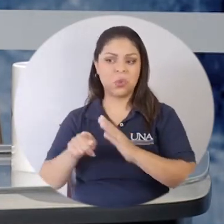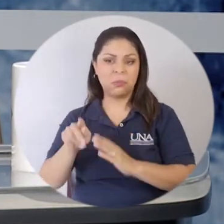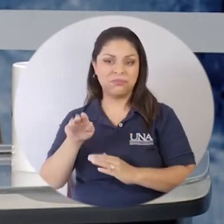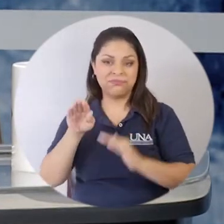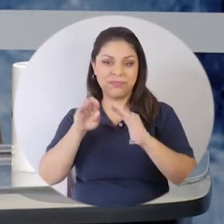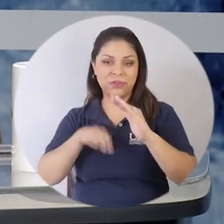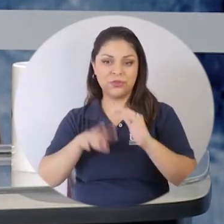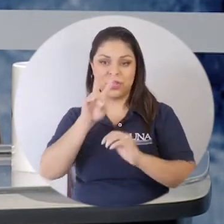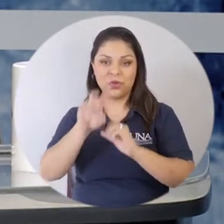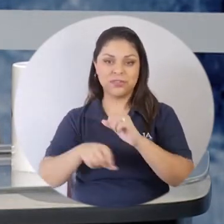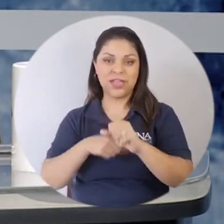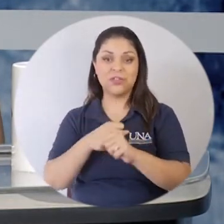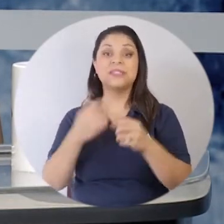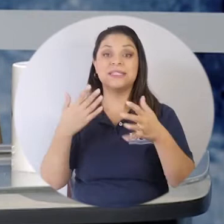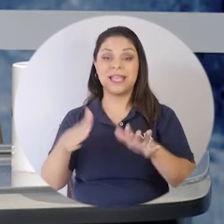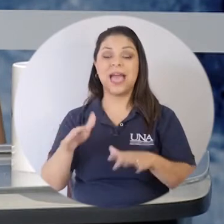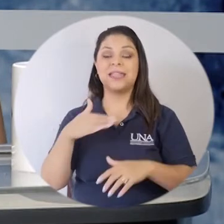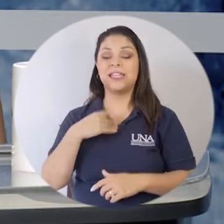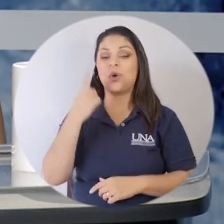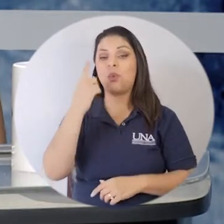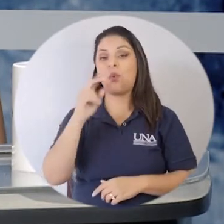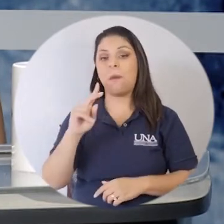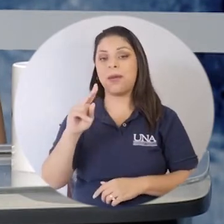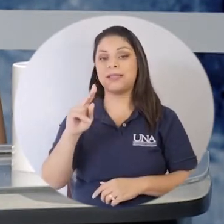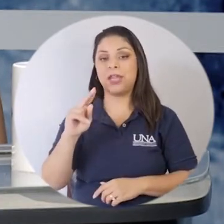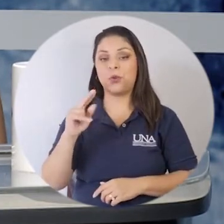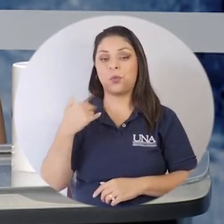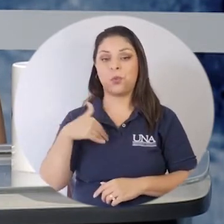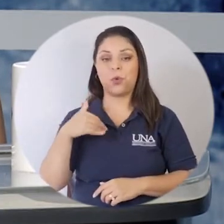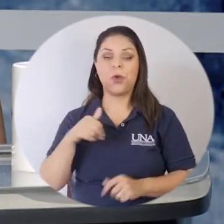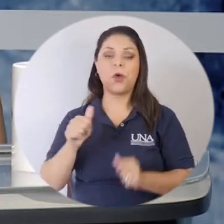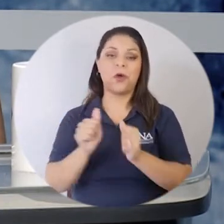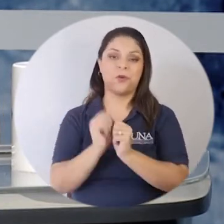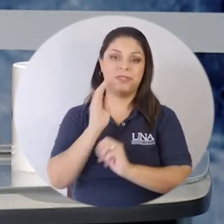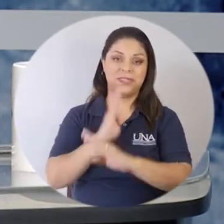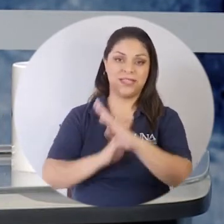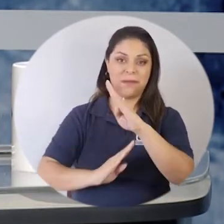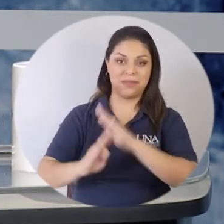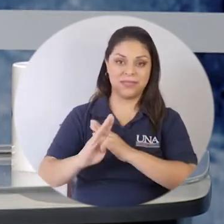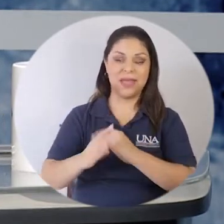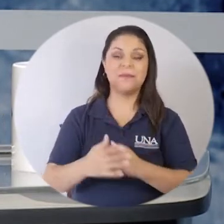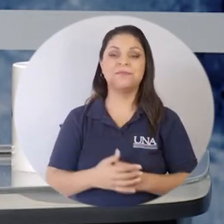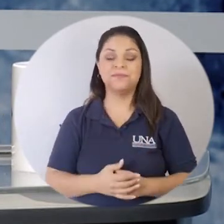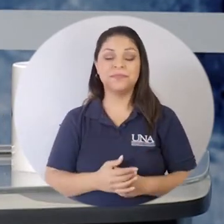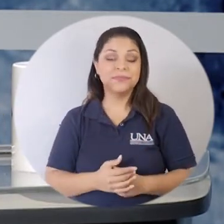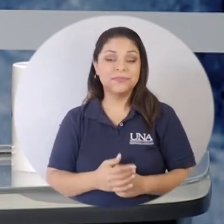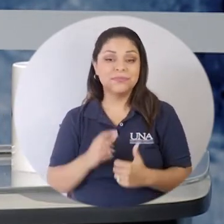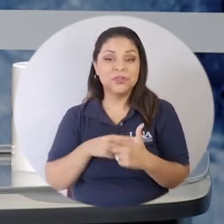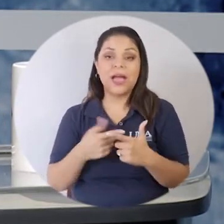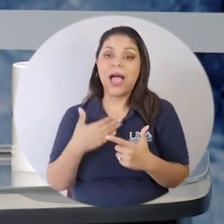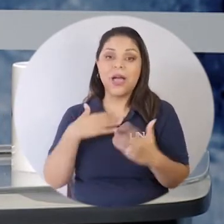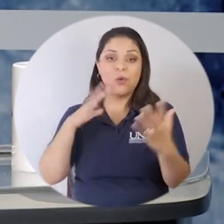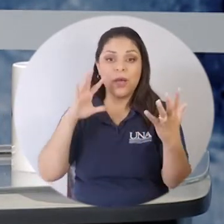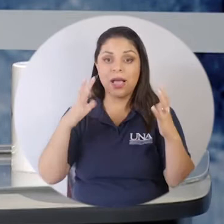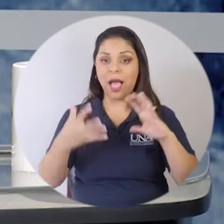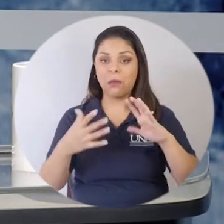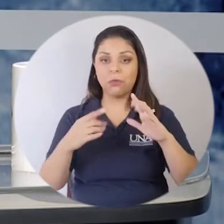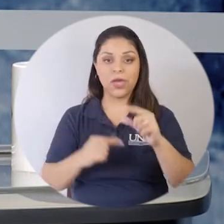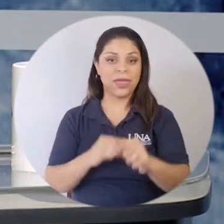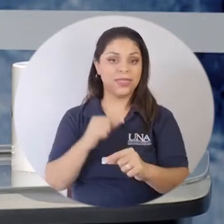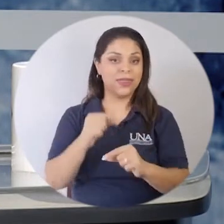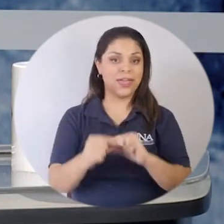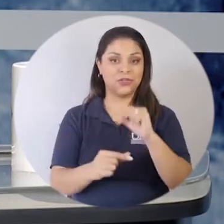con menos de 2 años, ya tiene un compañero con discapacidad. Entonces, uh-huh. Vamos a tener un cambio